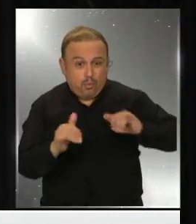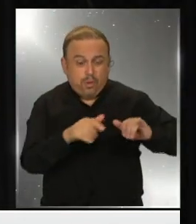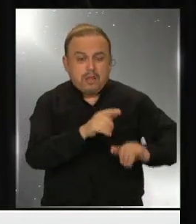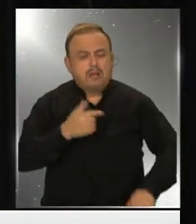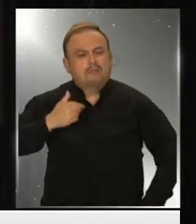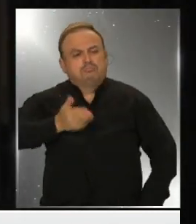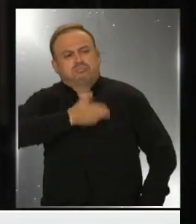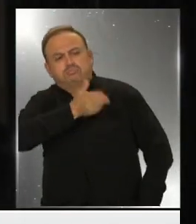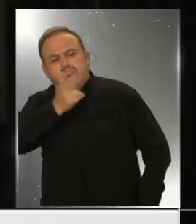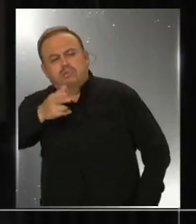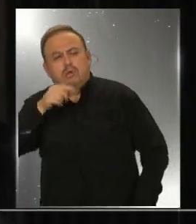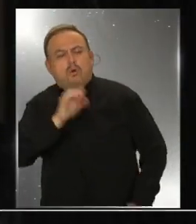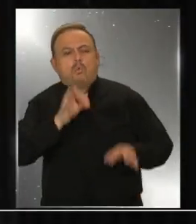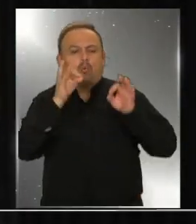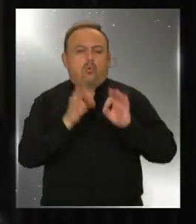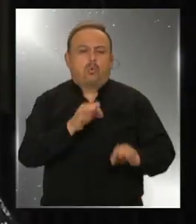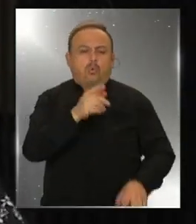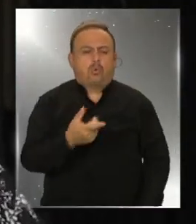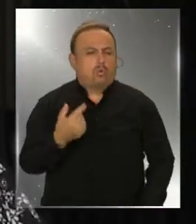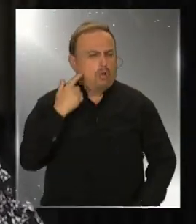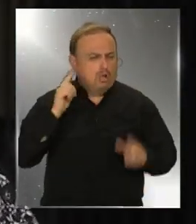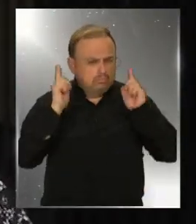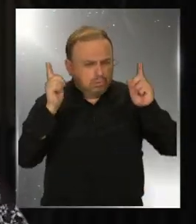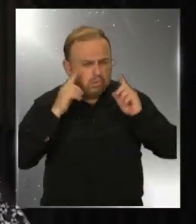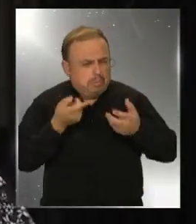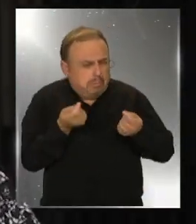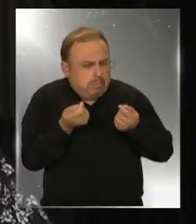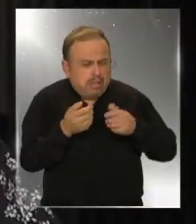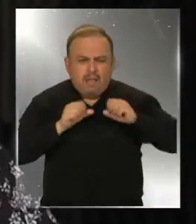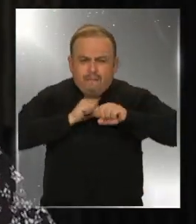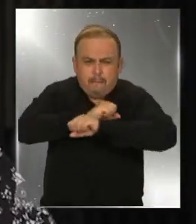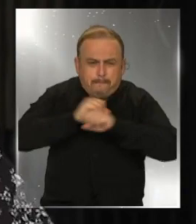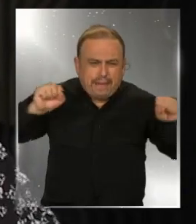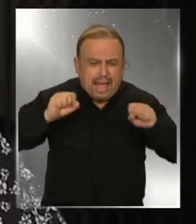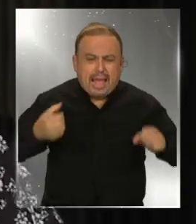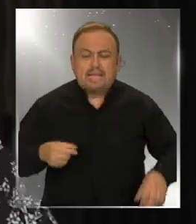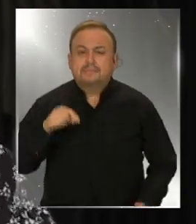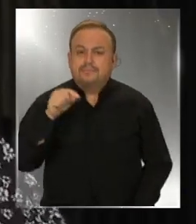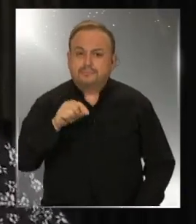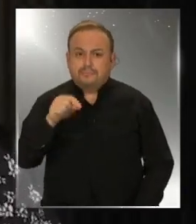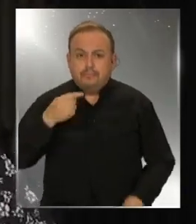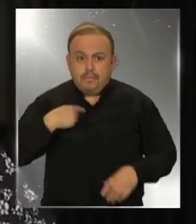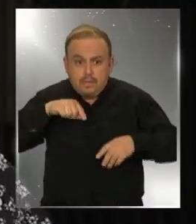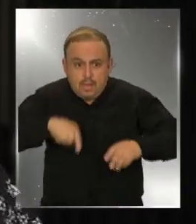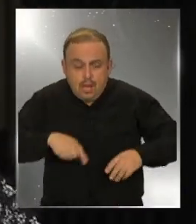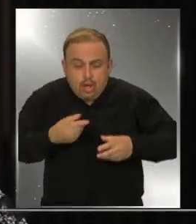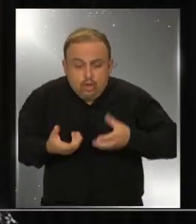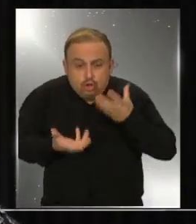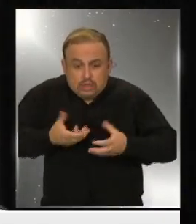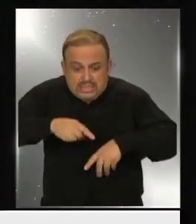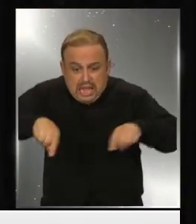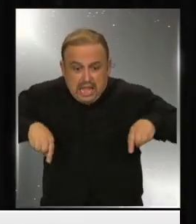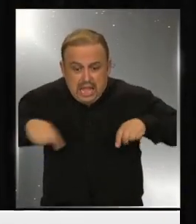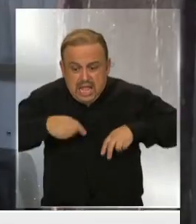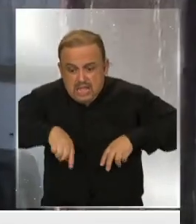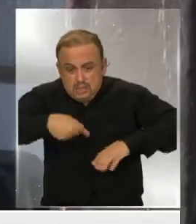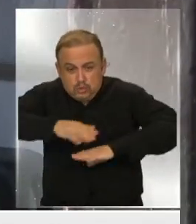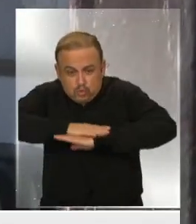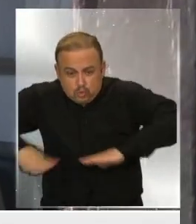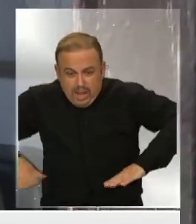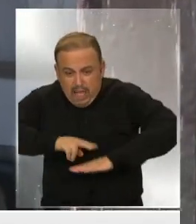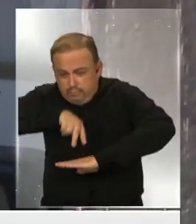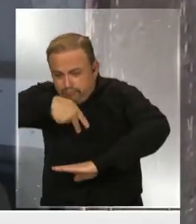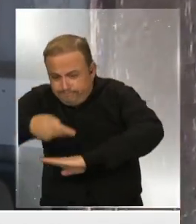una cosa muy fuerte que sonaba como bomba. Y nosotros los tiramos para la cocina y los tiramos en el suelo. En